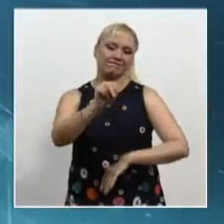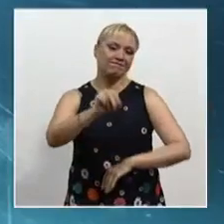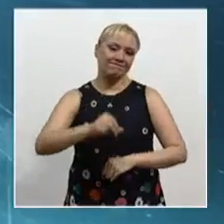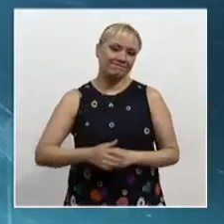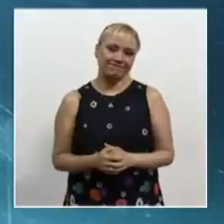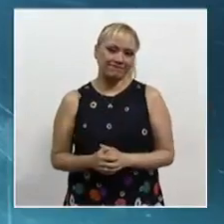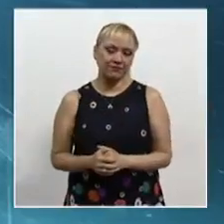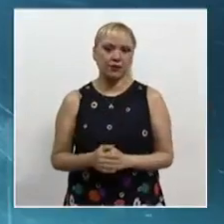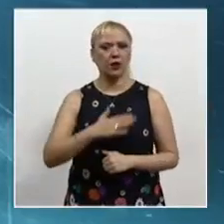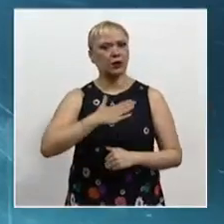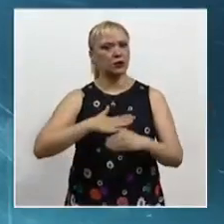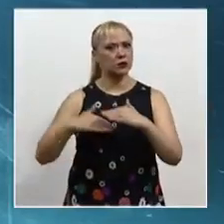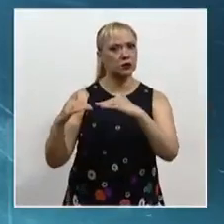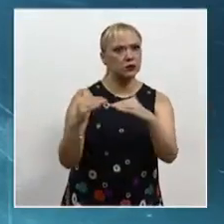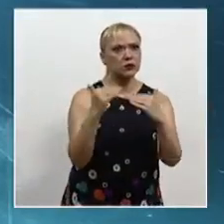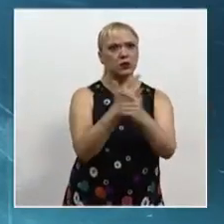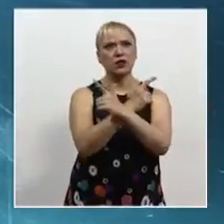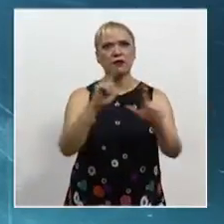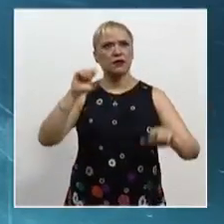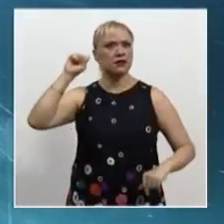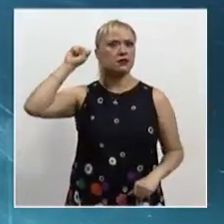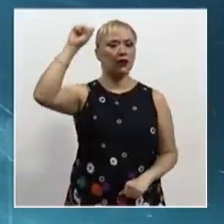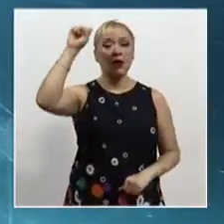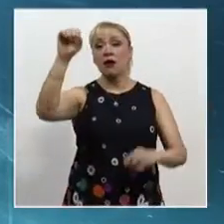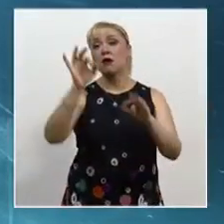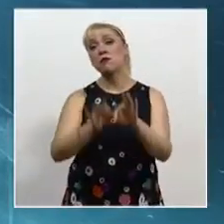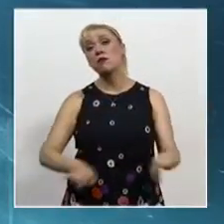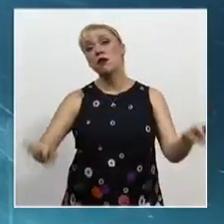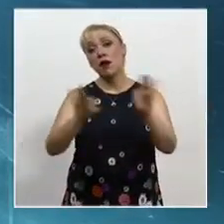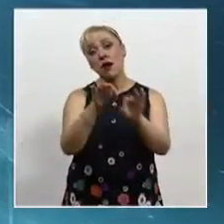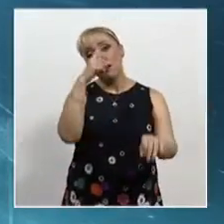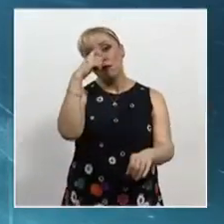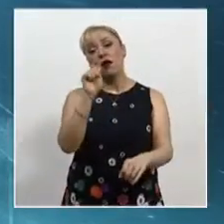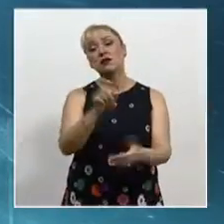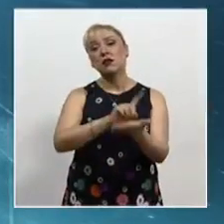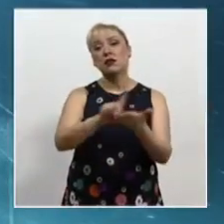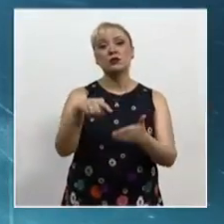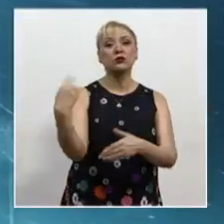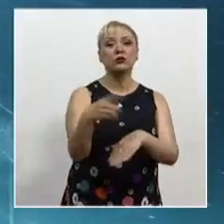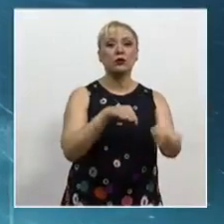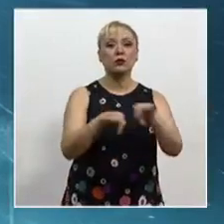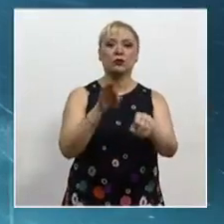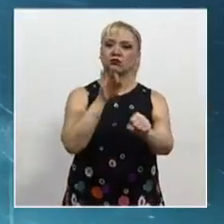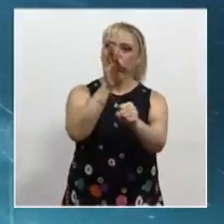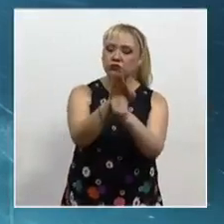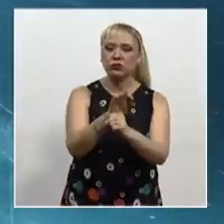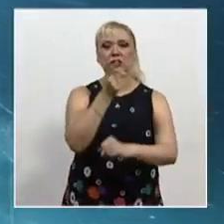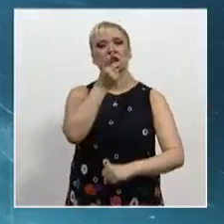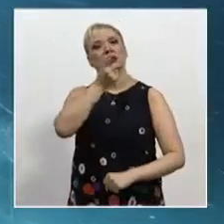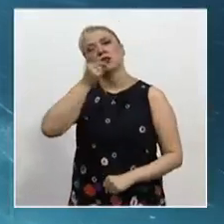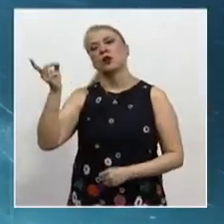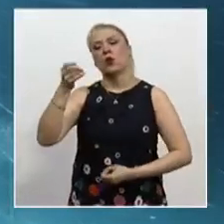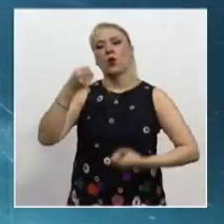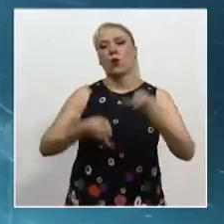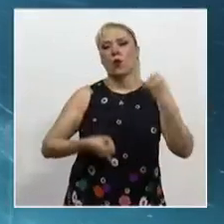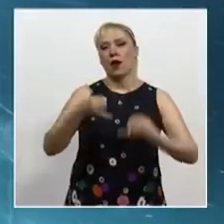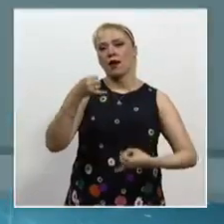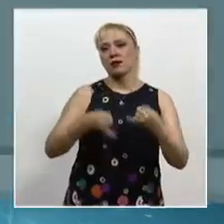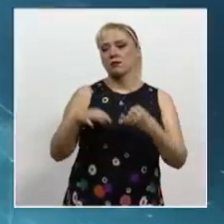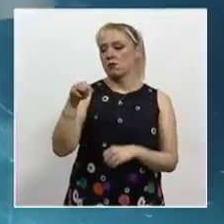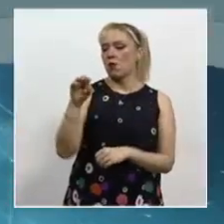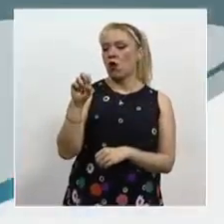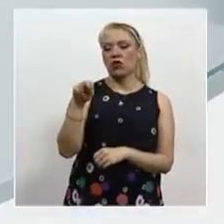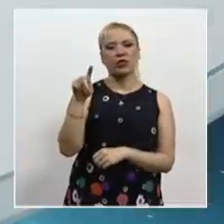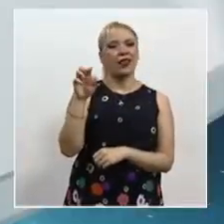Libertad y democracia sindical, factores esenciales para proteger derechos de los trabajadores, aseguró la jueza Milén Montero.